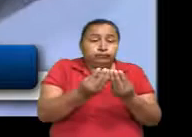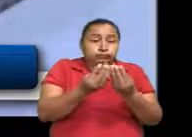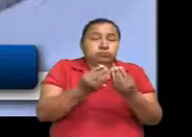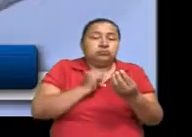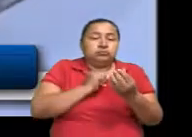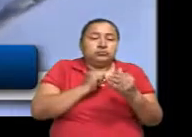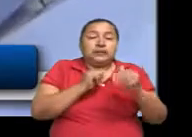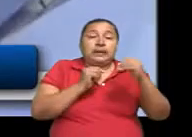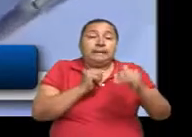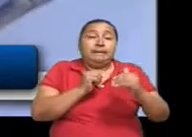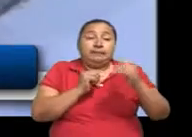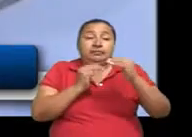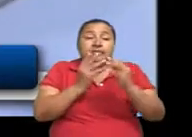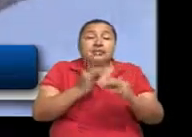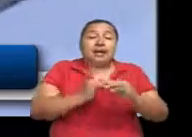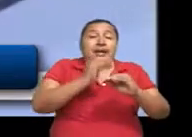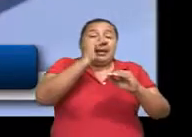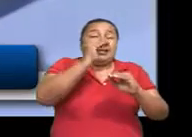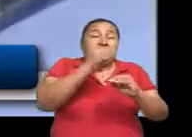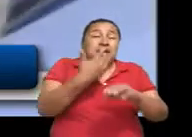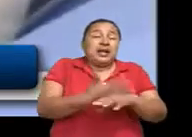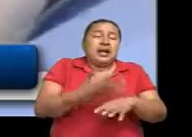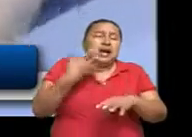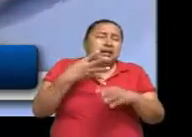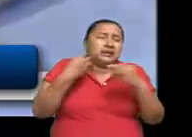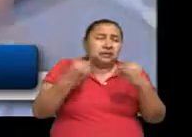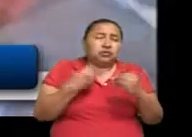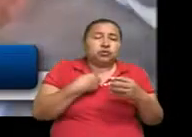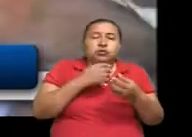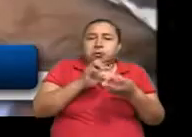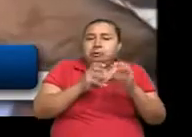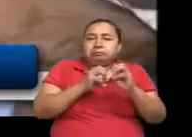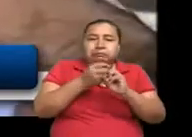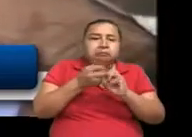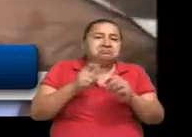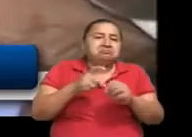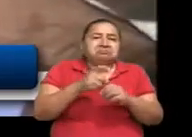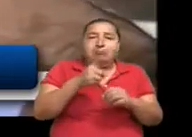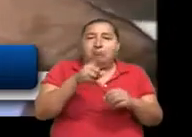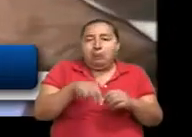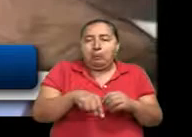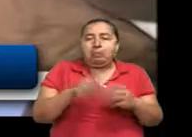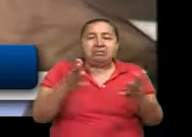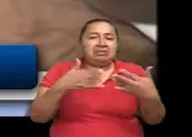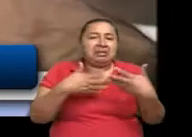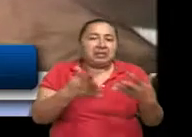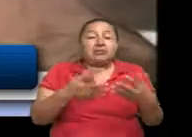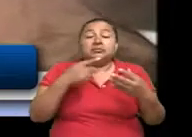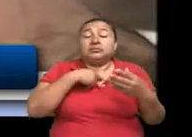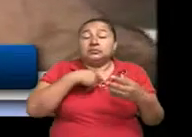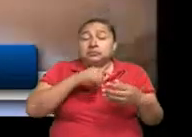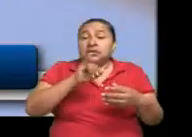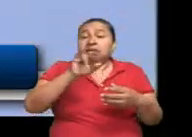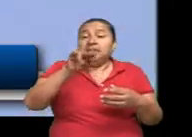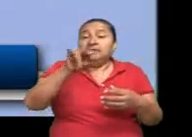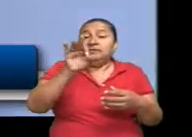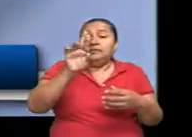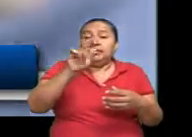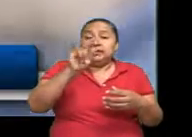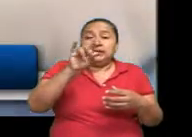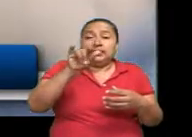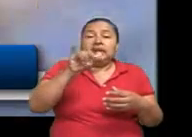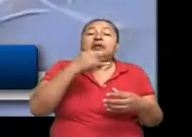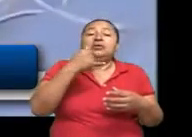alta, puede provocar que no se formen bien los espermas y nos provoque la infertilidad, aunque existe el otro